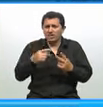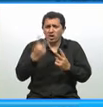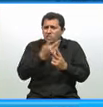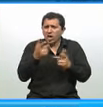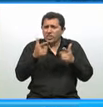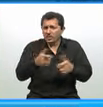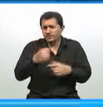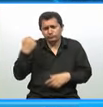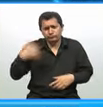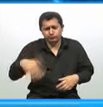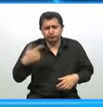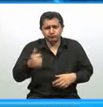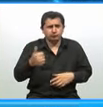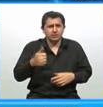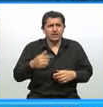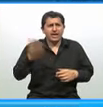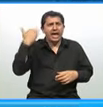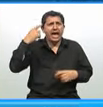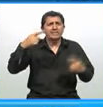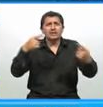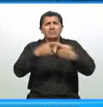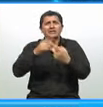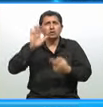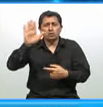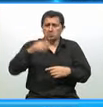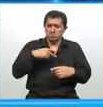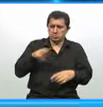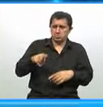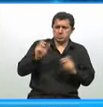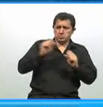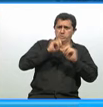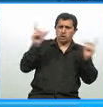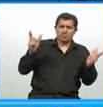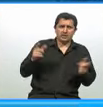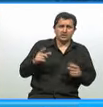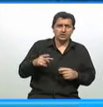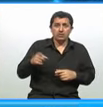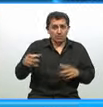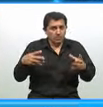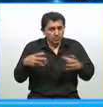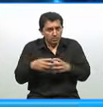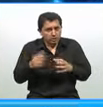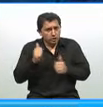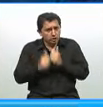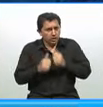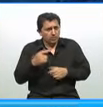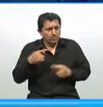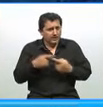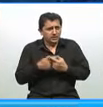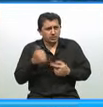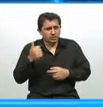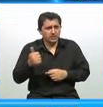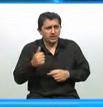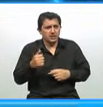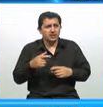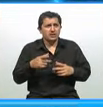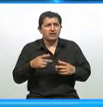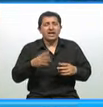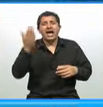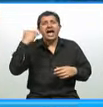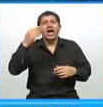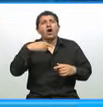buenos jugadores. El partido que hicieron el otro día en Godoy Cruz, la verdad que nos sorprendió porque hicieron un gran partido. Por ahí bajaron un poquito el rendimiento en el Clásico